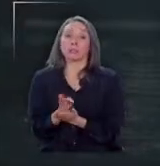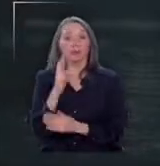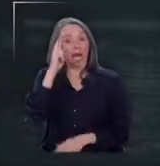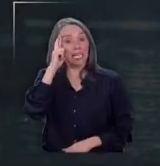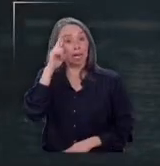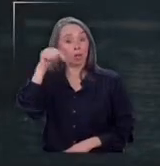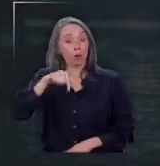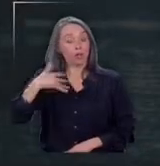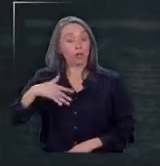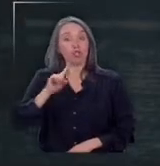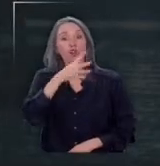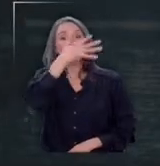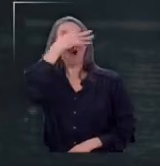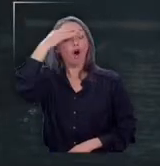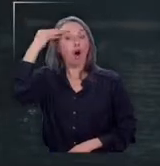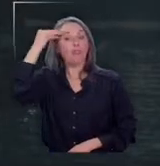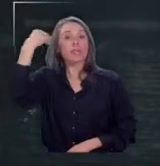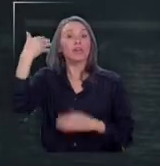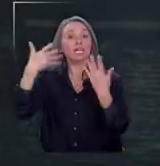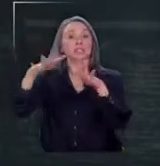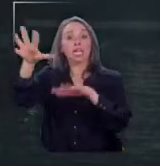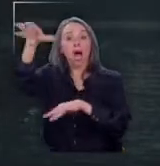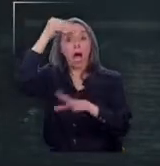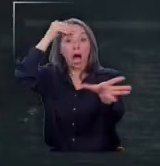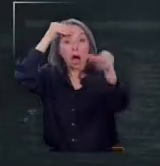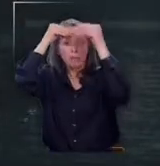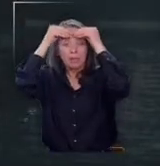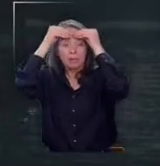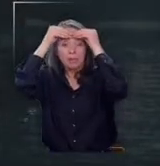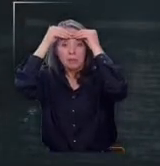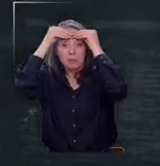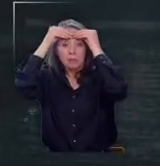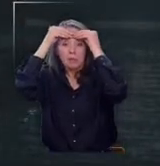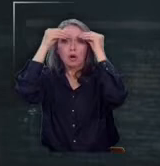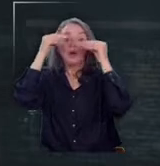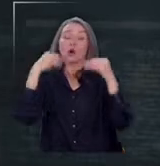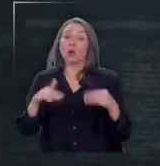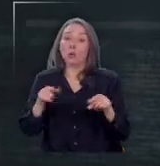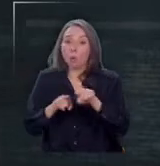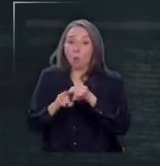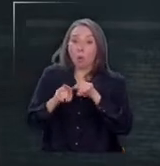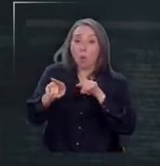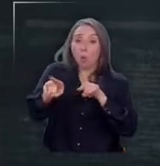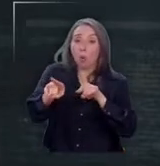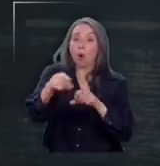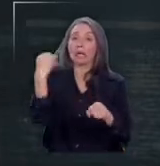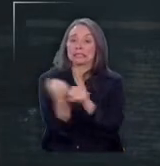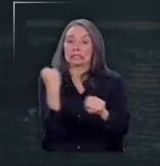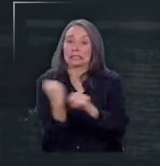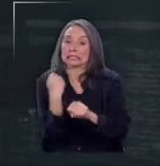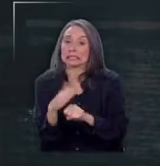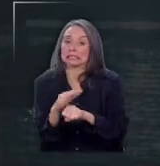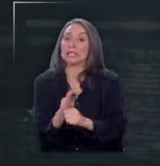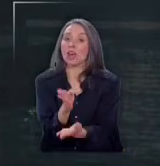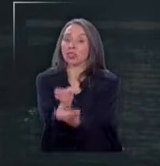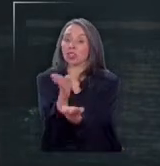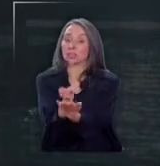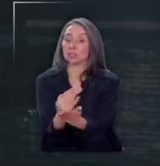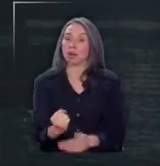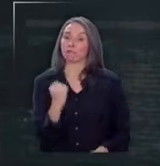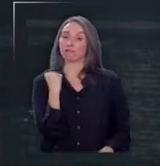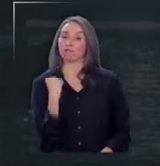recordar hoy es no olvidar las lecciones que hemos aprendido llegamos tan lejos por el Duro trabajo y la disciplina tenemos que mantenernos